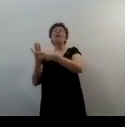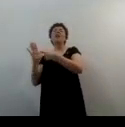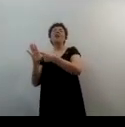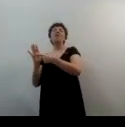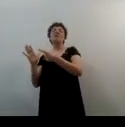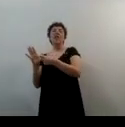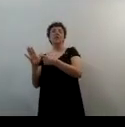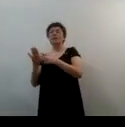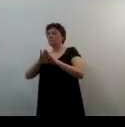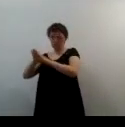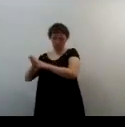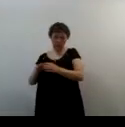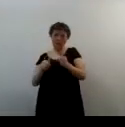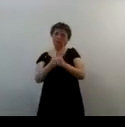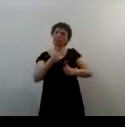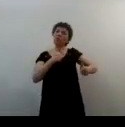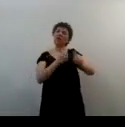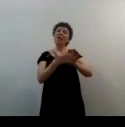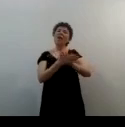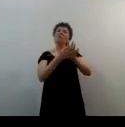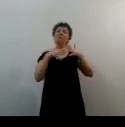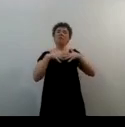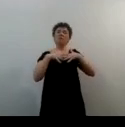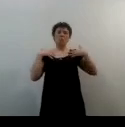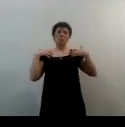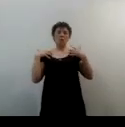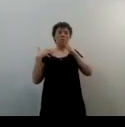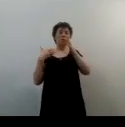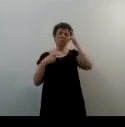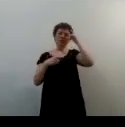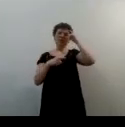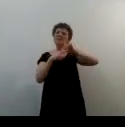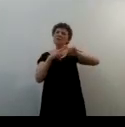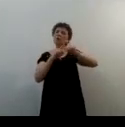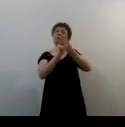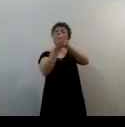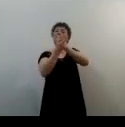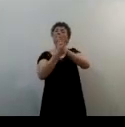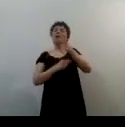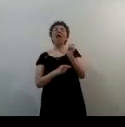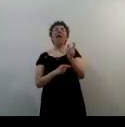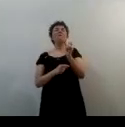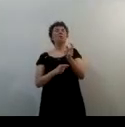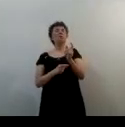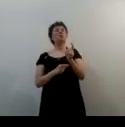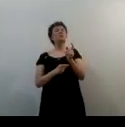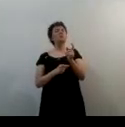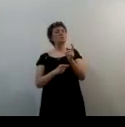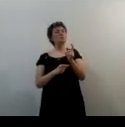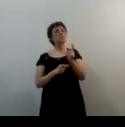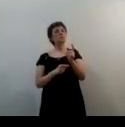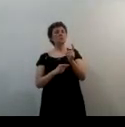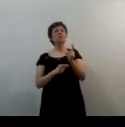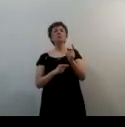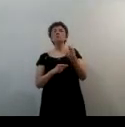que por eso hablamos de que la psicología en el cambio de hábitos, pues oye, es una pata básica.